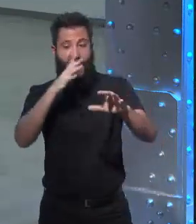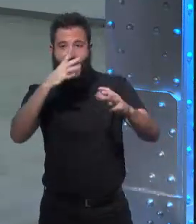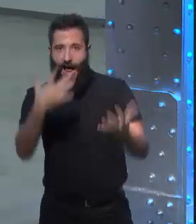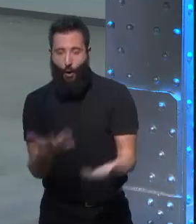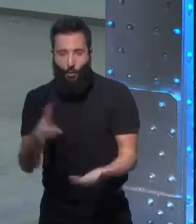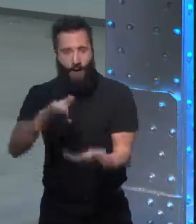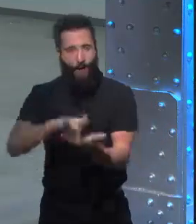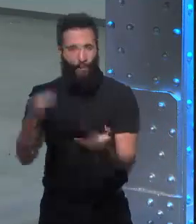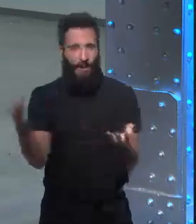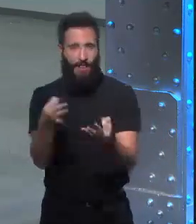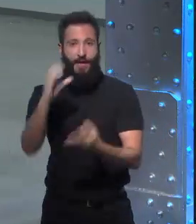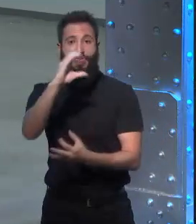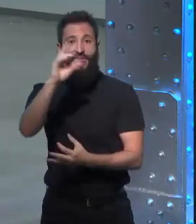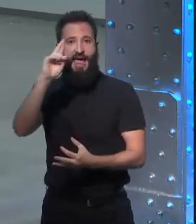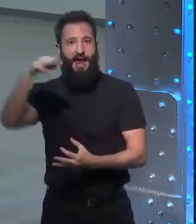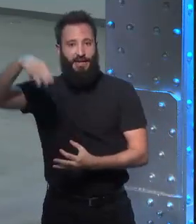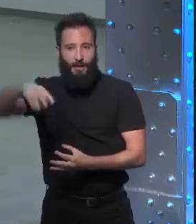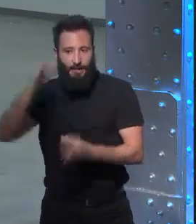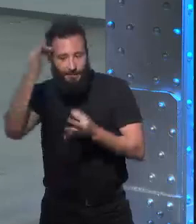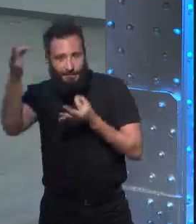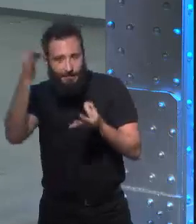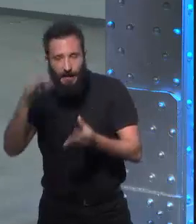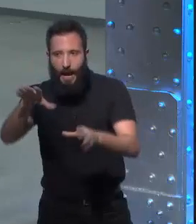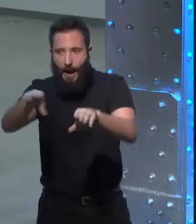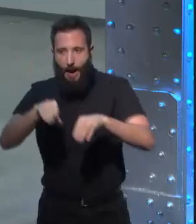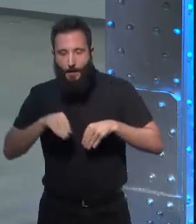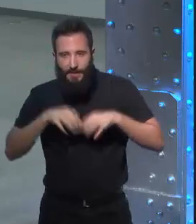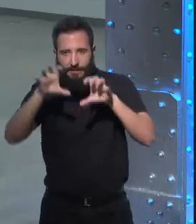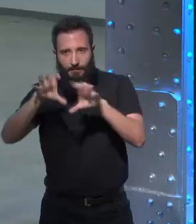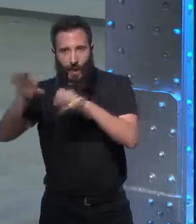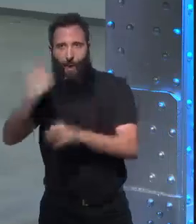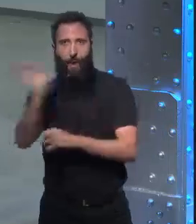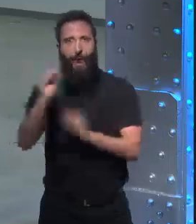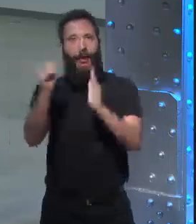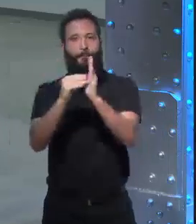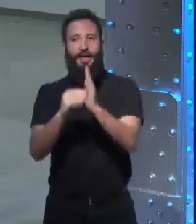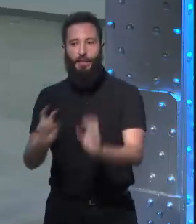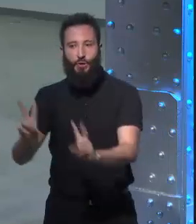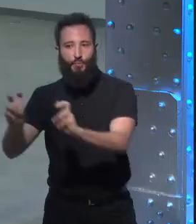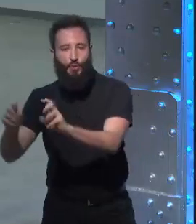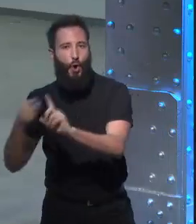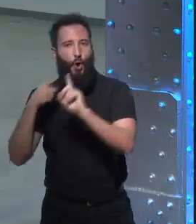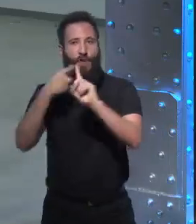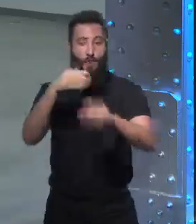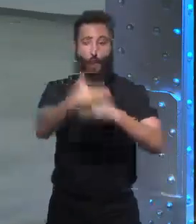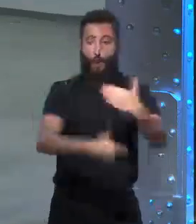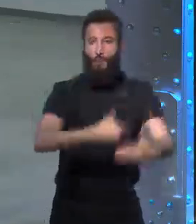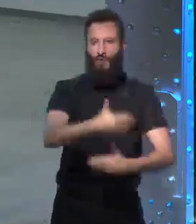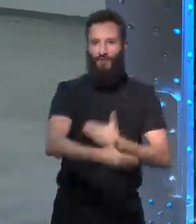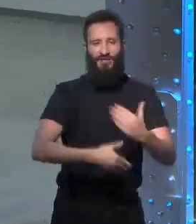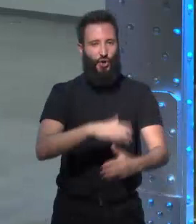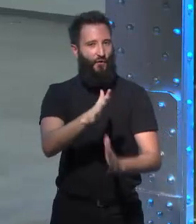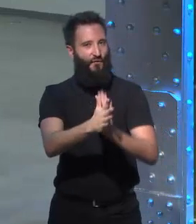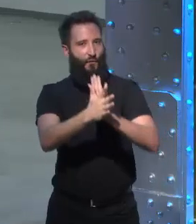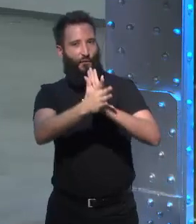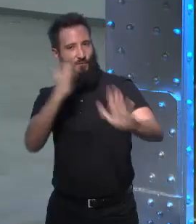a usar un CRM concreto, una aplicación concreta para realizar todos esos procesos de manera más ágil